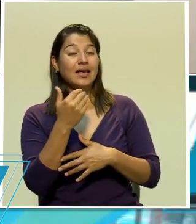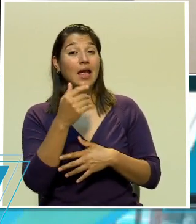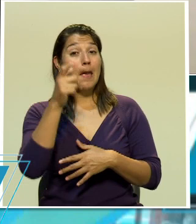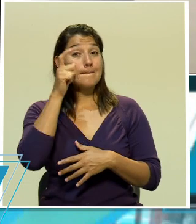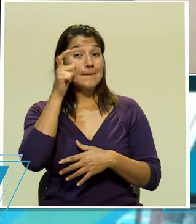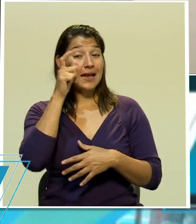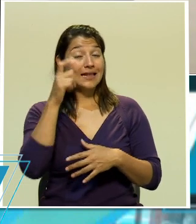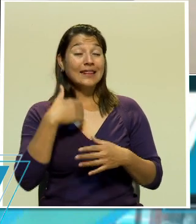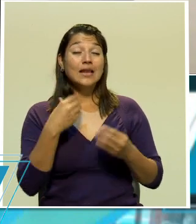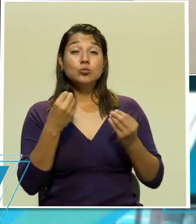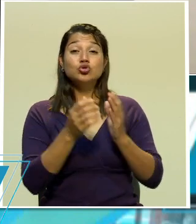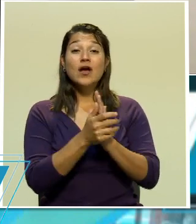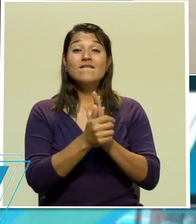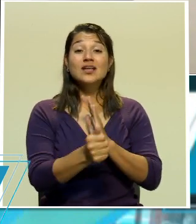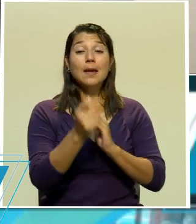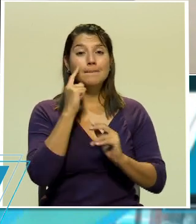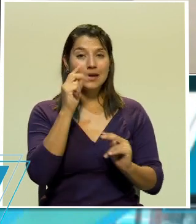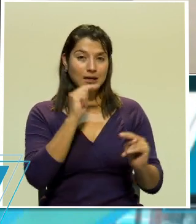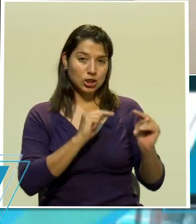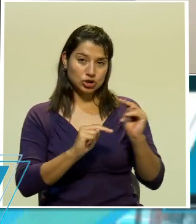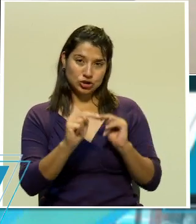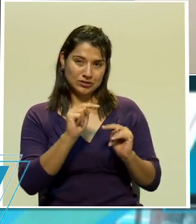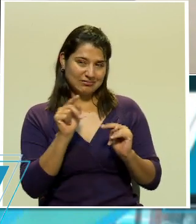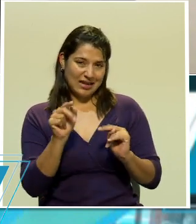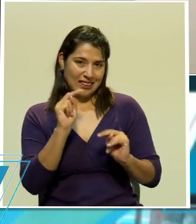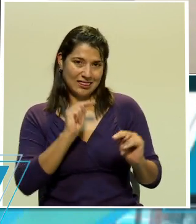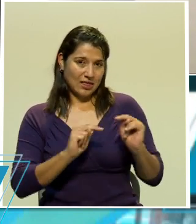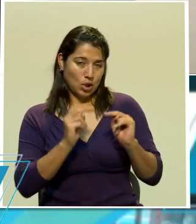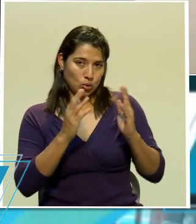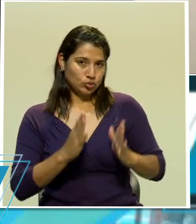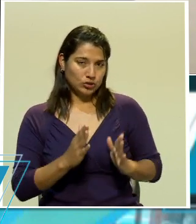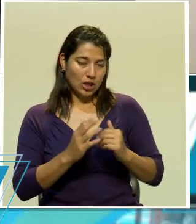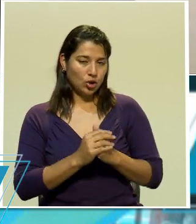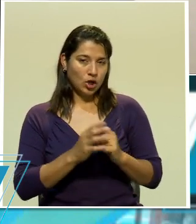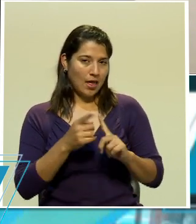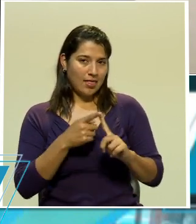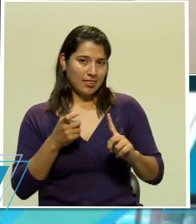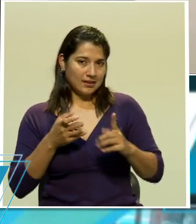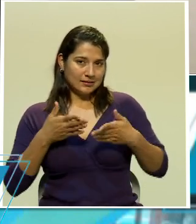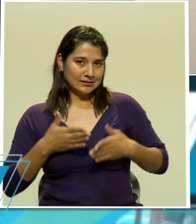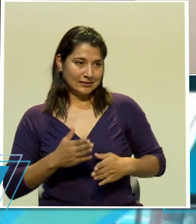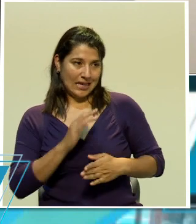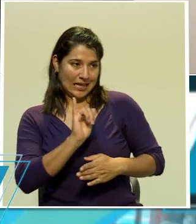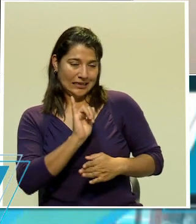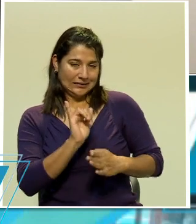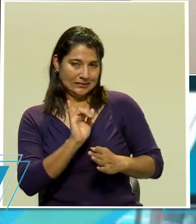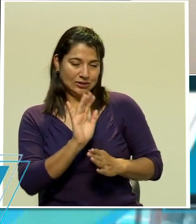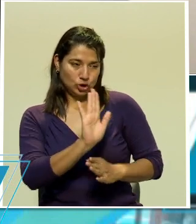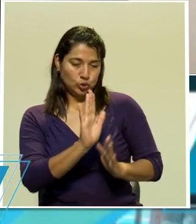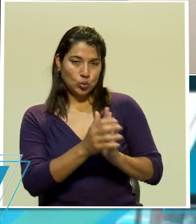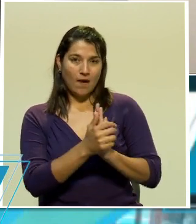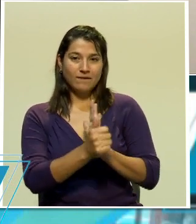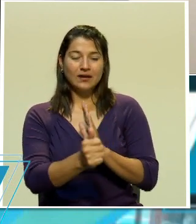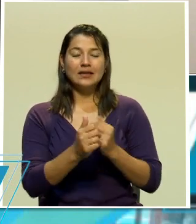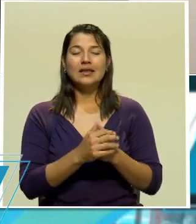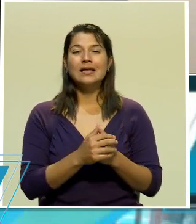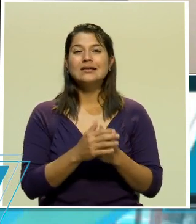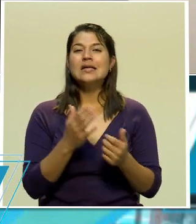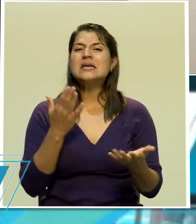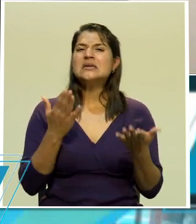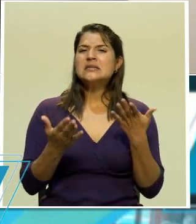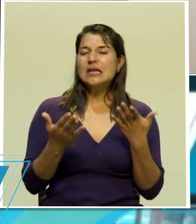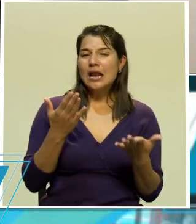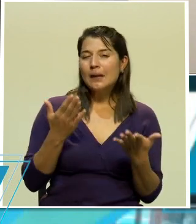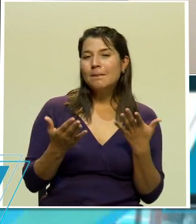de Biden, ¿verdad? Es un negociador nato. Esa es su habilidad. Quizás se sabe con